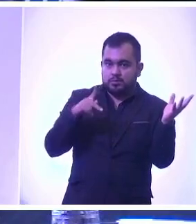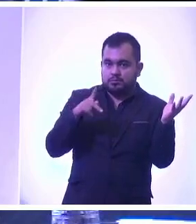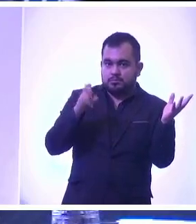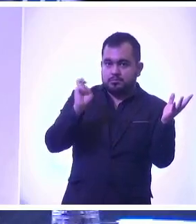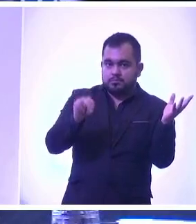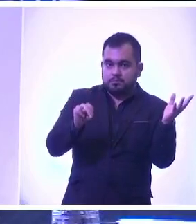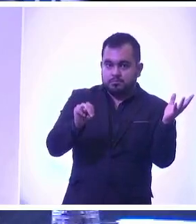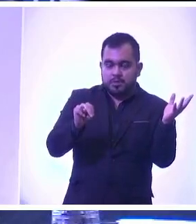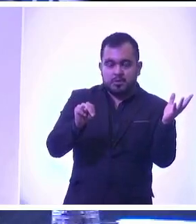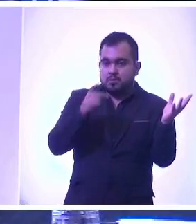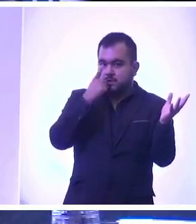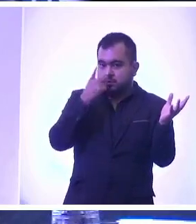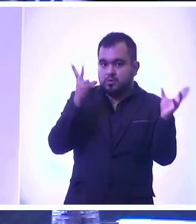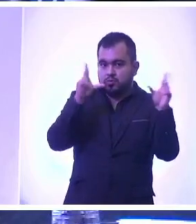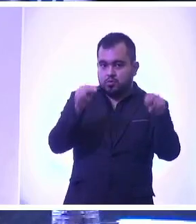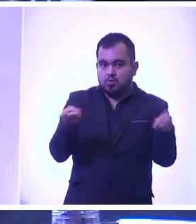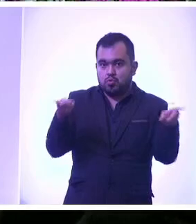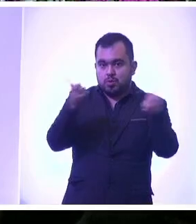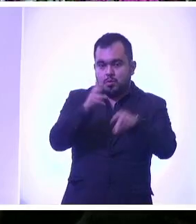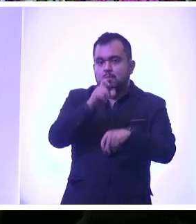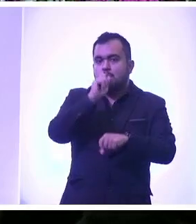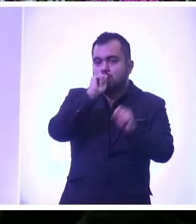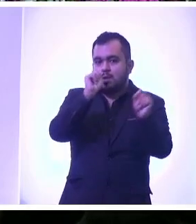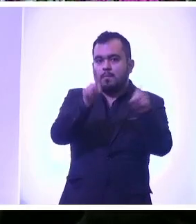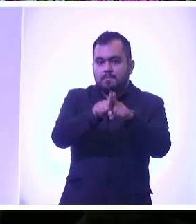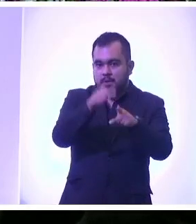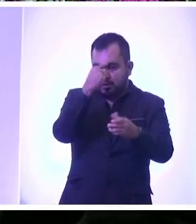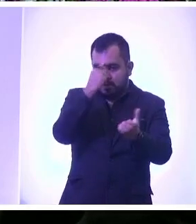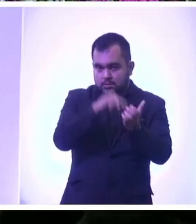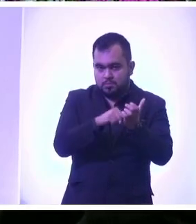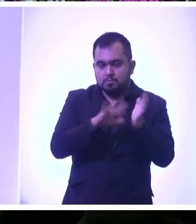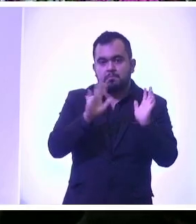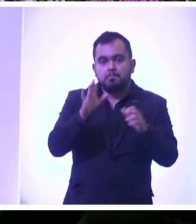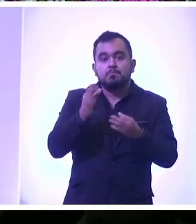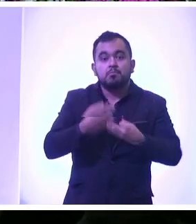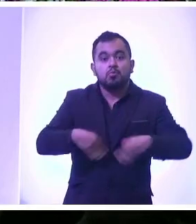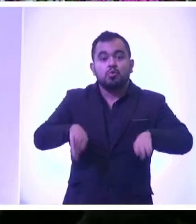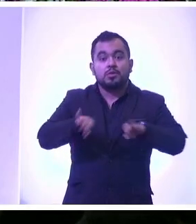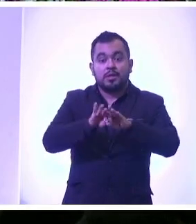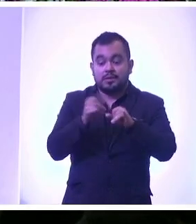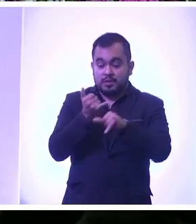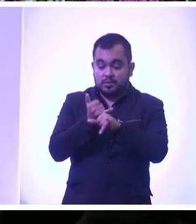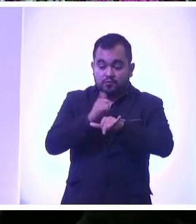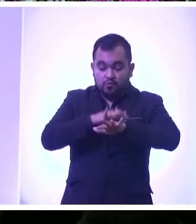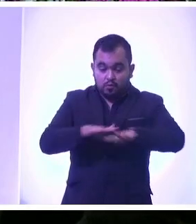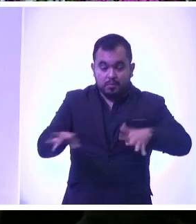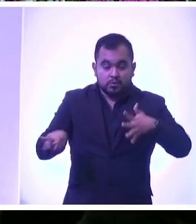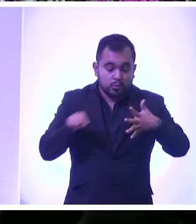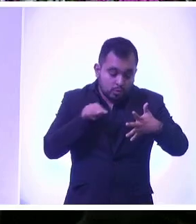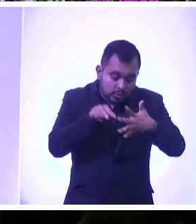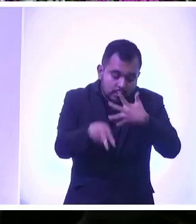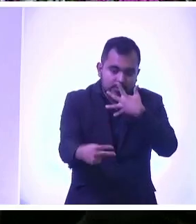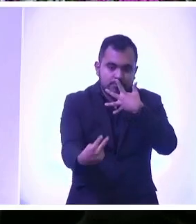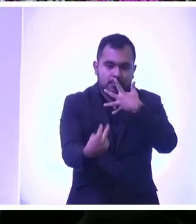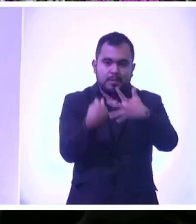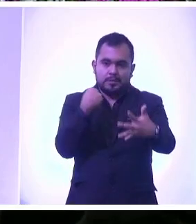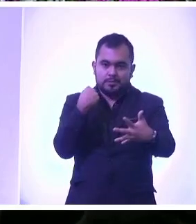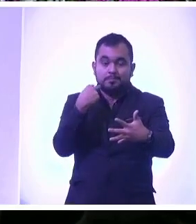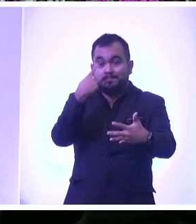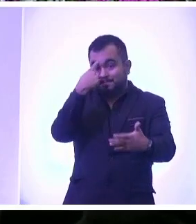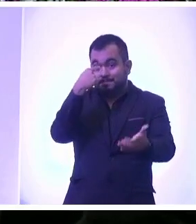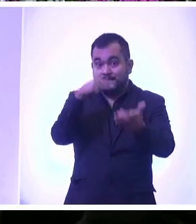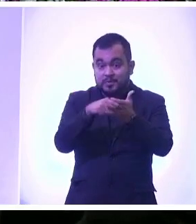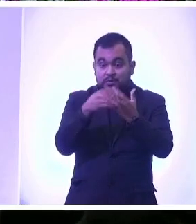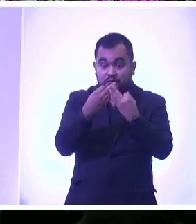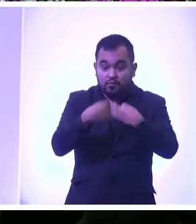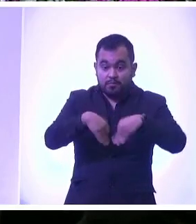también les creo Bueno es un tema muy importante la transparencia de información no creo que la información